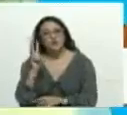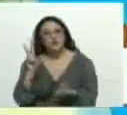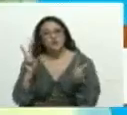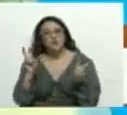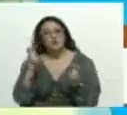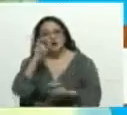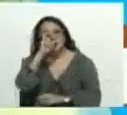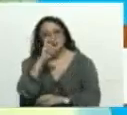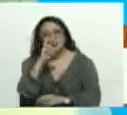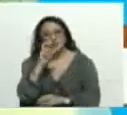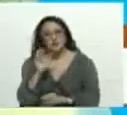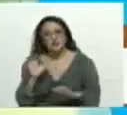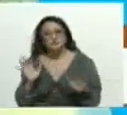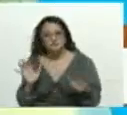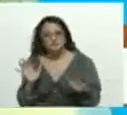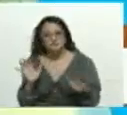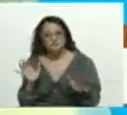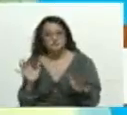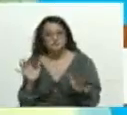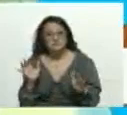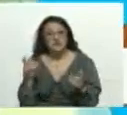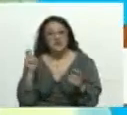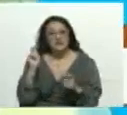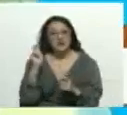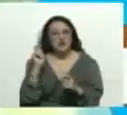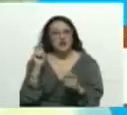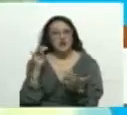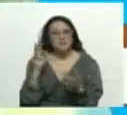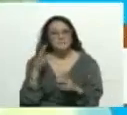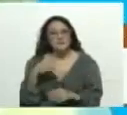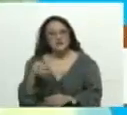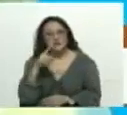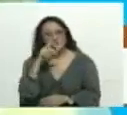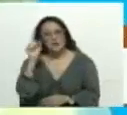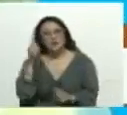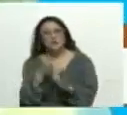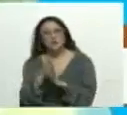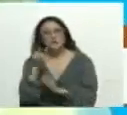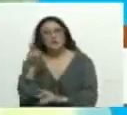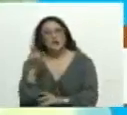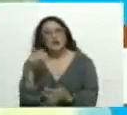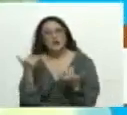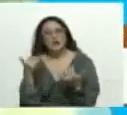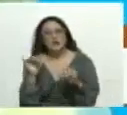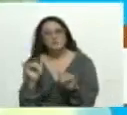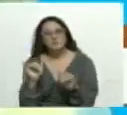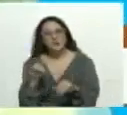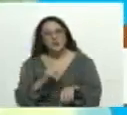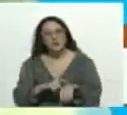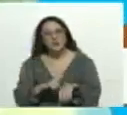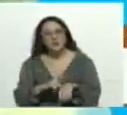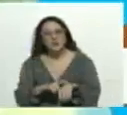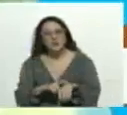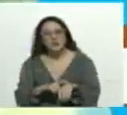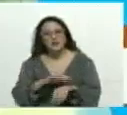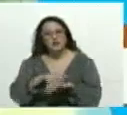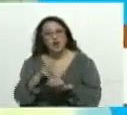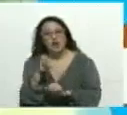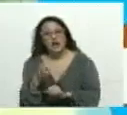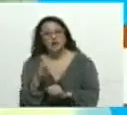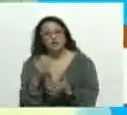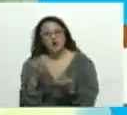Ajá ha venido teorizando también el presidente maduro sobre ese sobre este momento Héctor nos